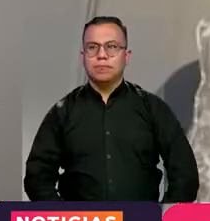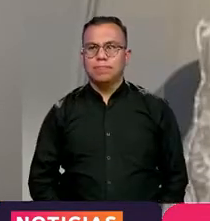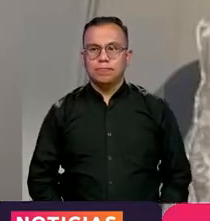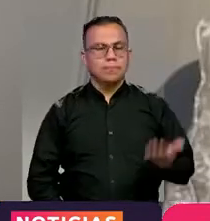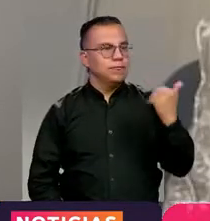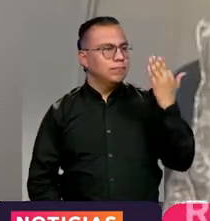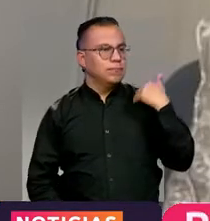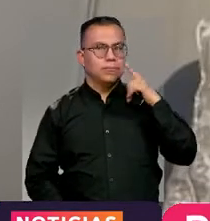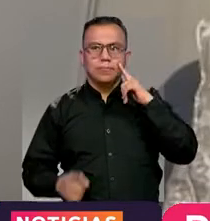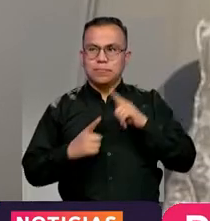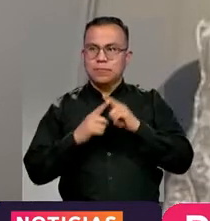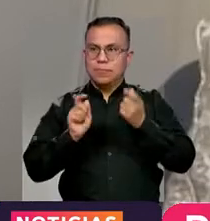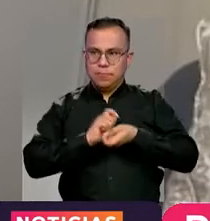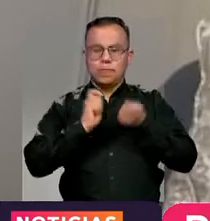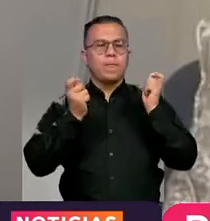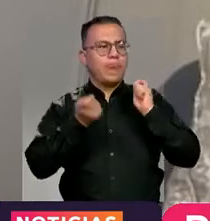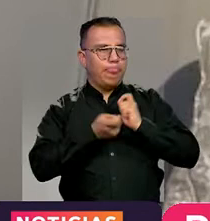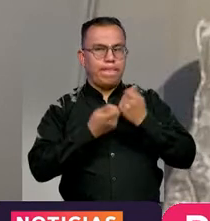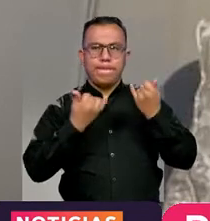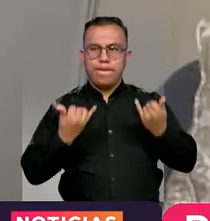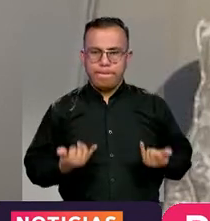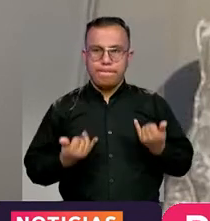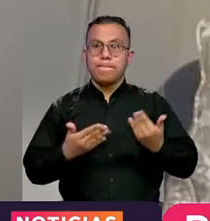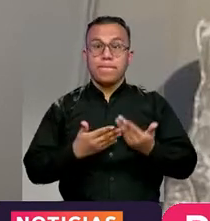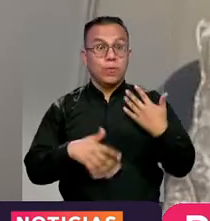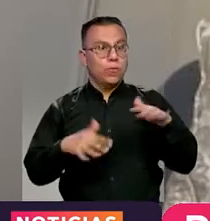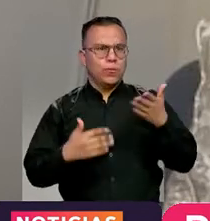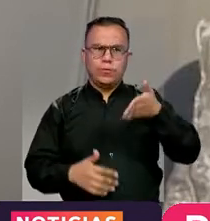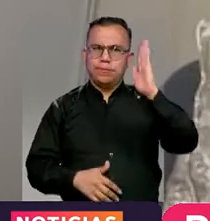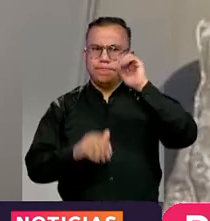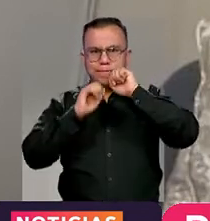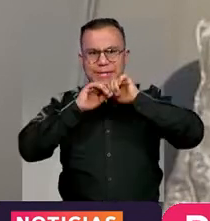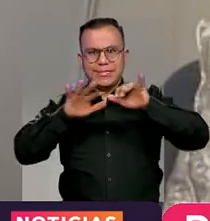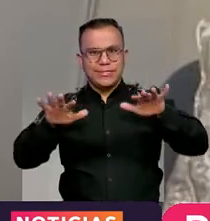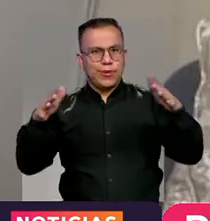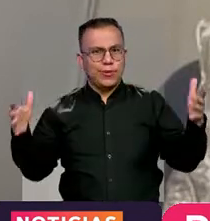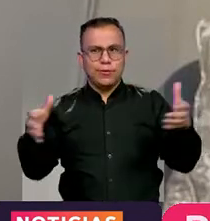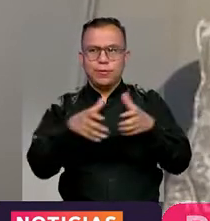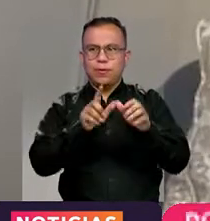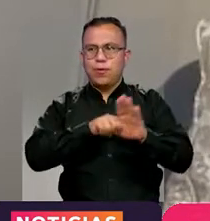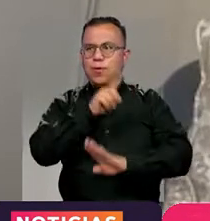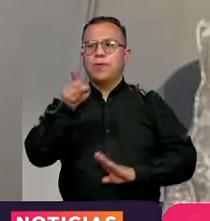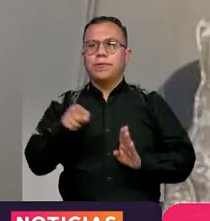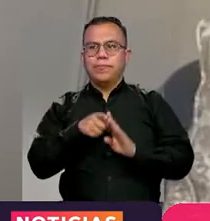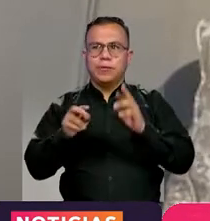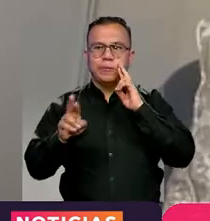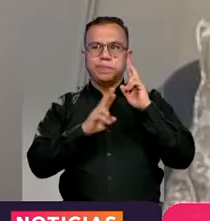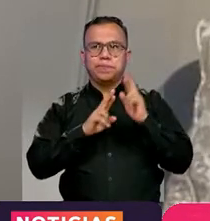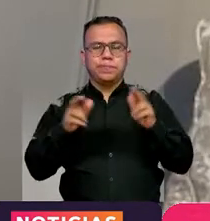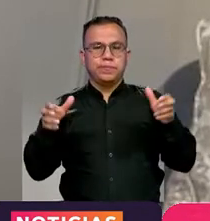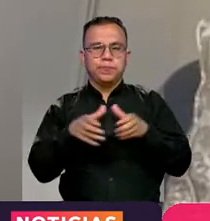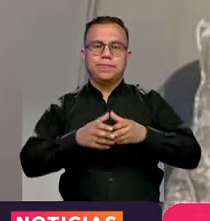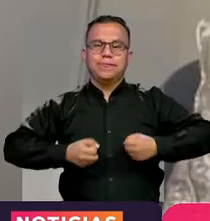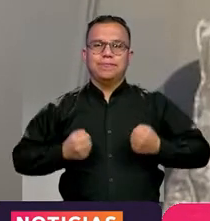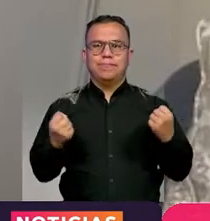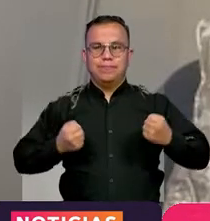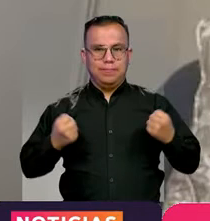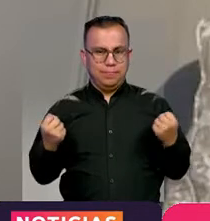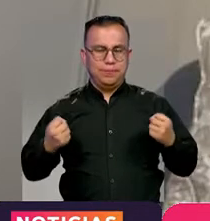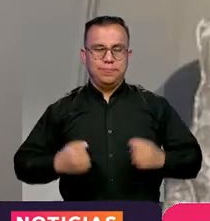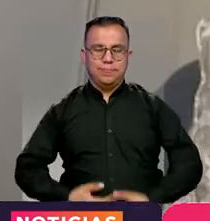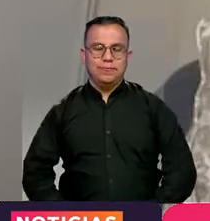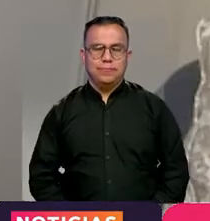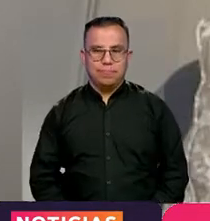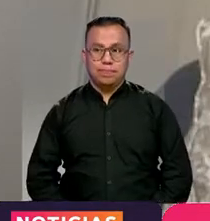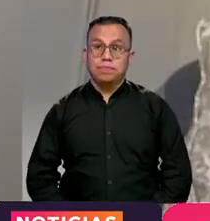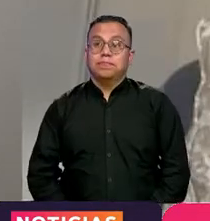la posibilidad de hacer un cambio que ha sido una bendición para mí y es representar a Bogotá, que